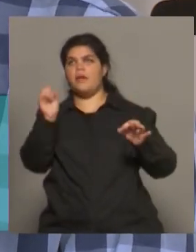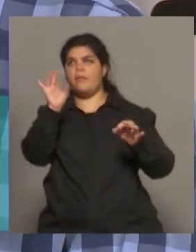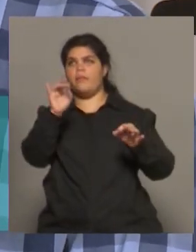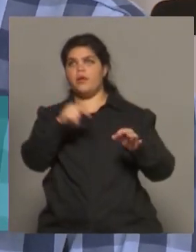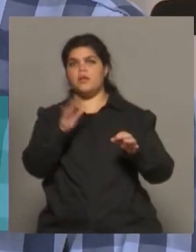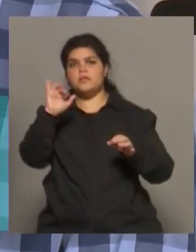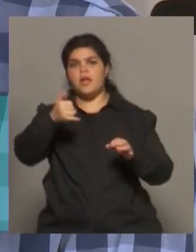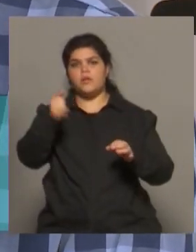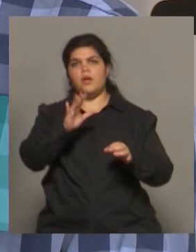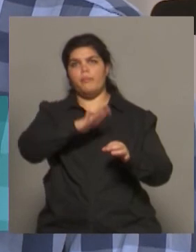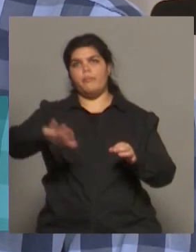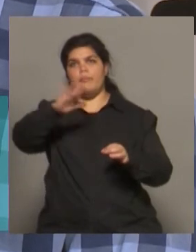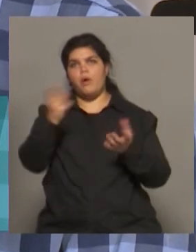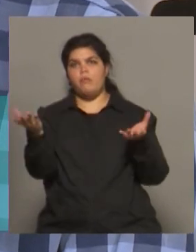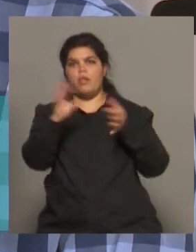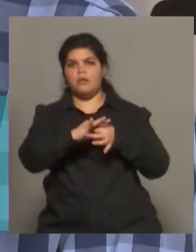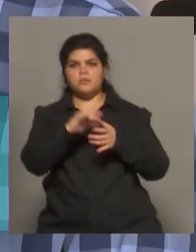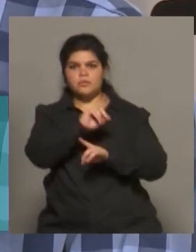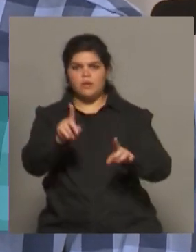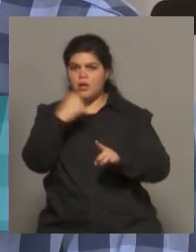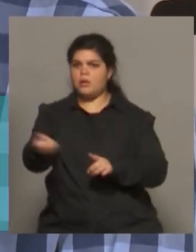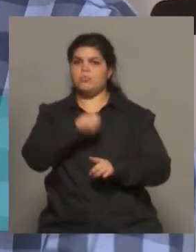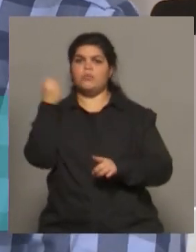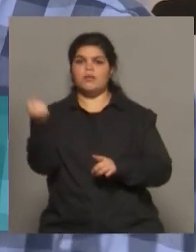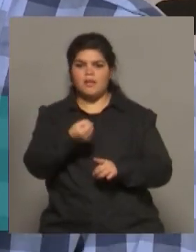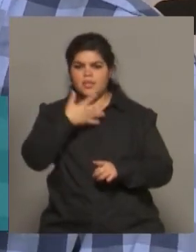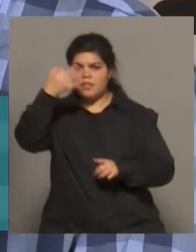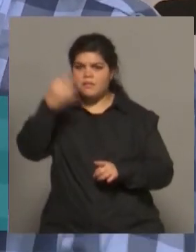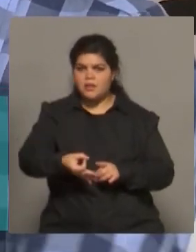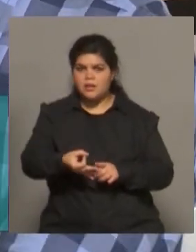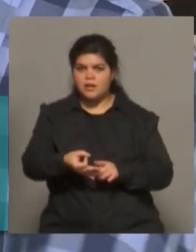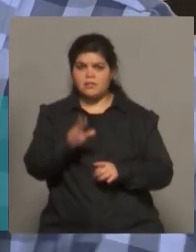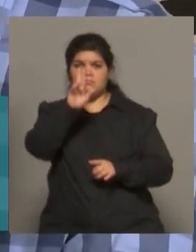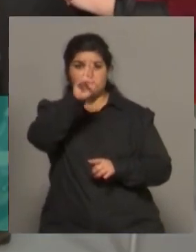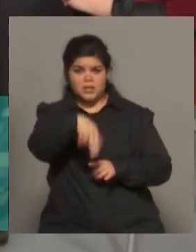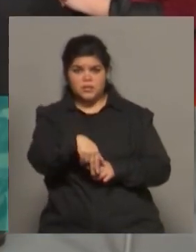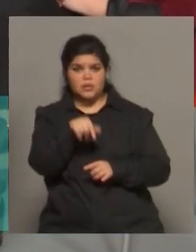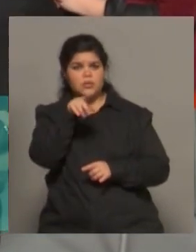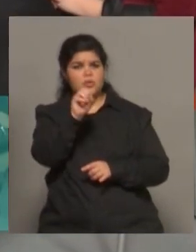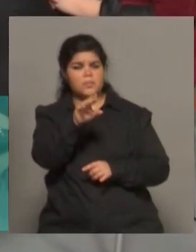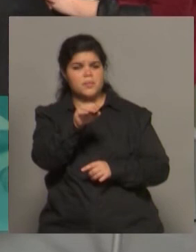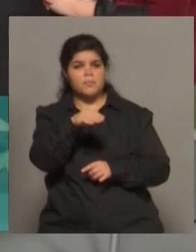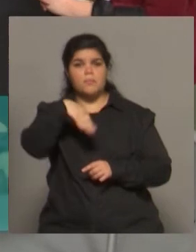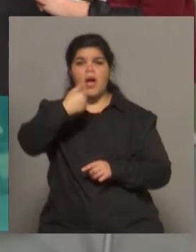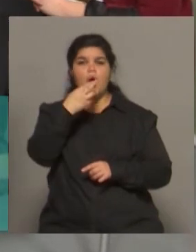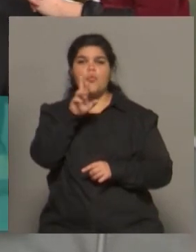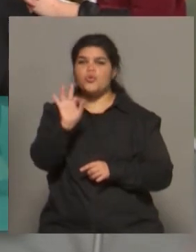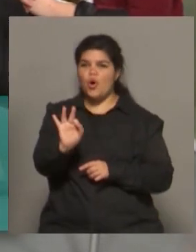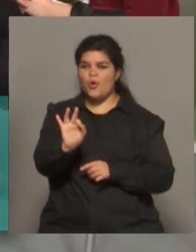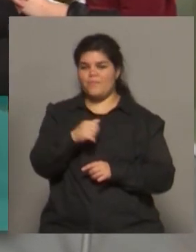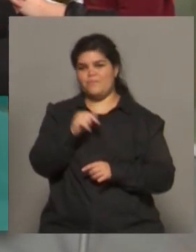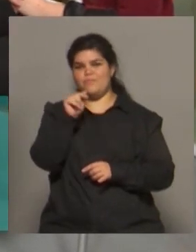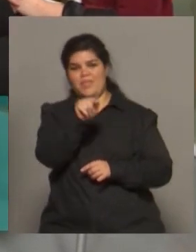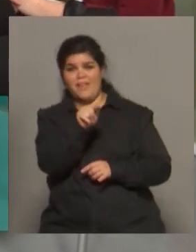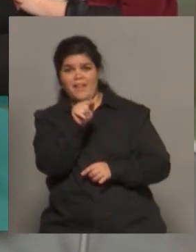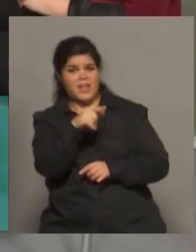a los pueblos hermanos. No, como tal, y tener la potencia que tuvimos, y tiene toda la razón, ¿tu nombre? Mauro. Mauro, cuando dijo